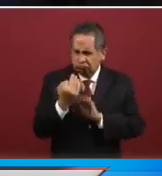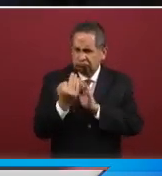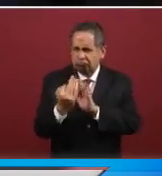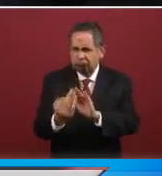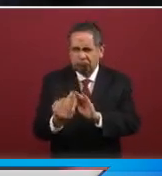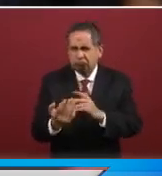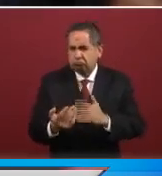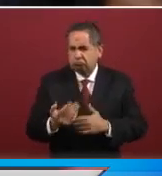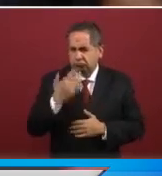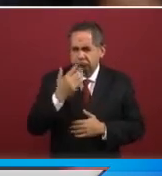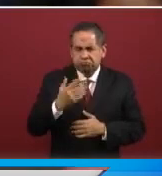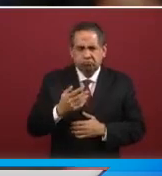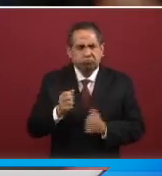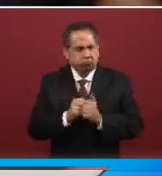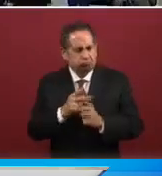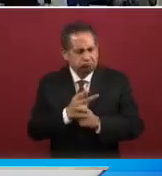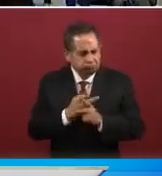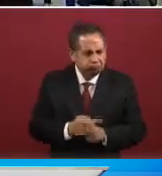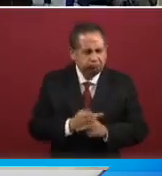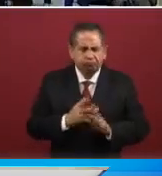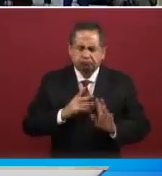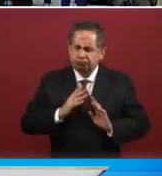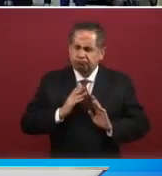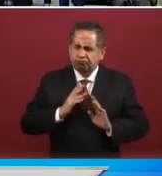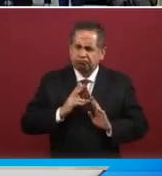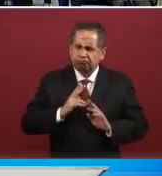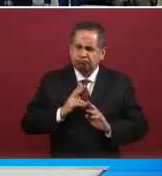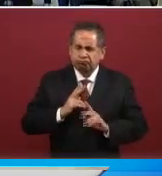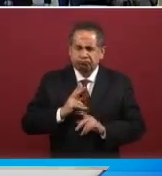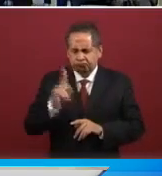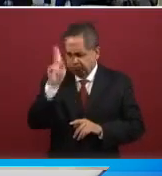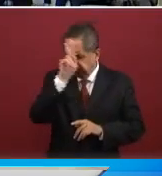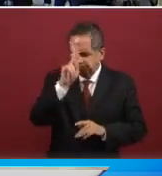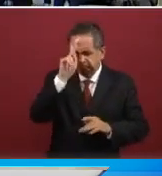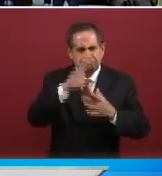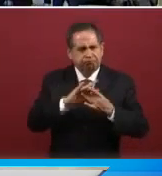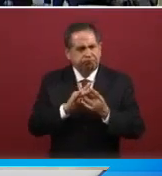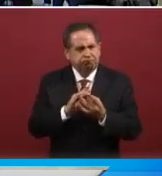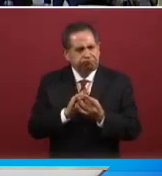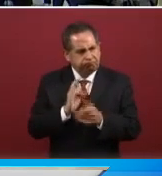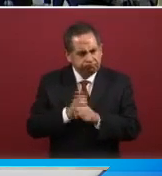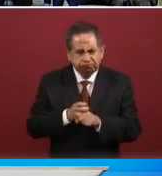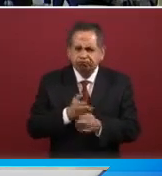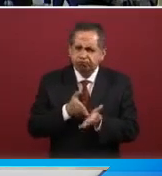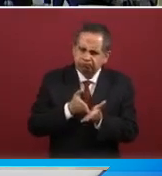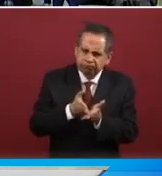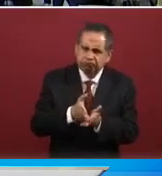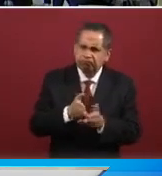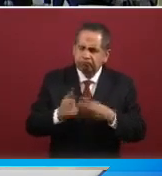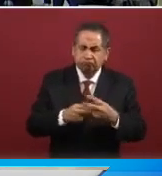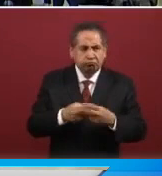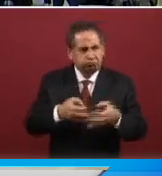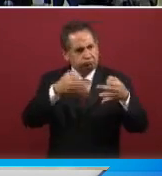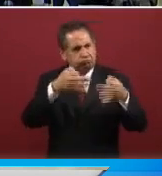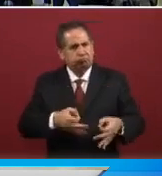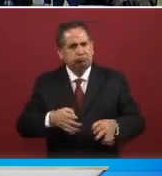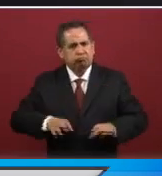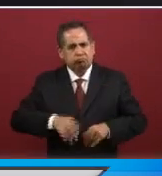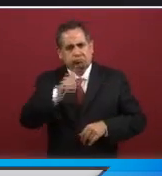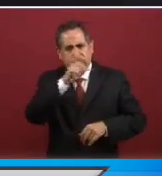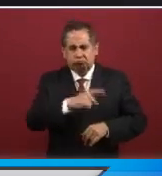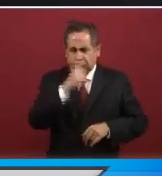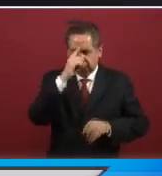Perú y México tienen un pasado común y reitera el final del proyecto fallido que fue el proyecto neoliberal, y el origen de un nuevo paradigma con un